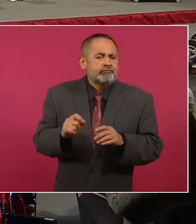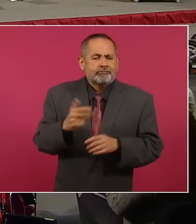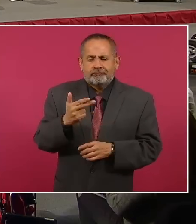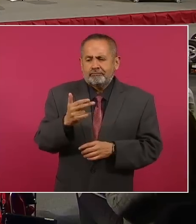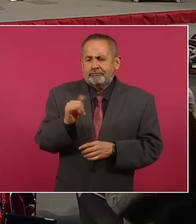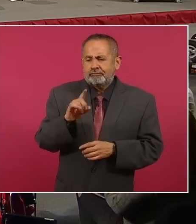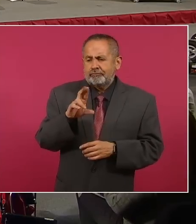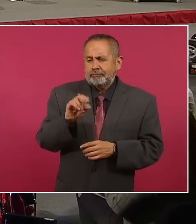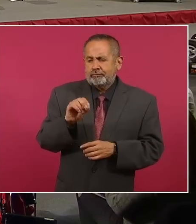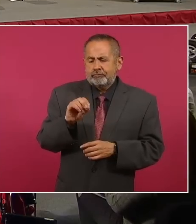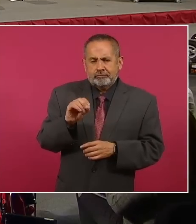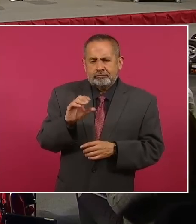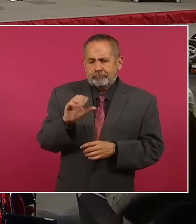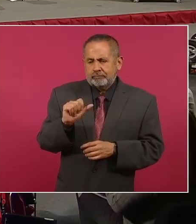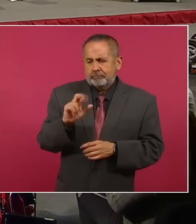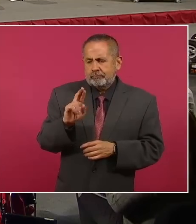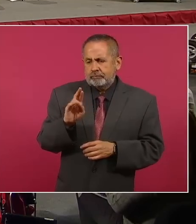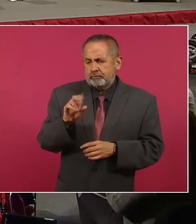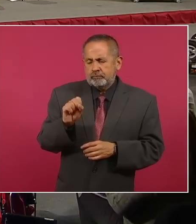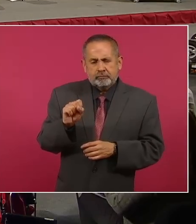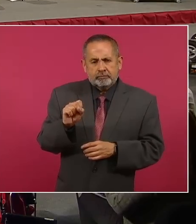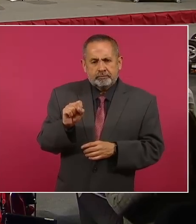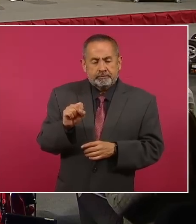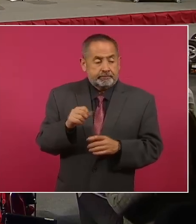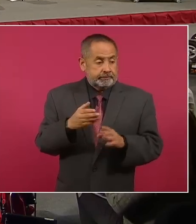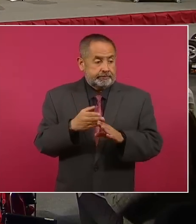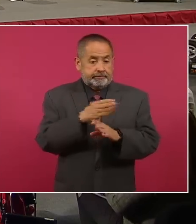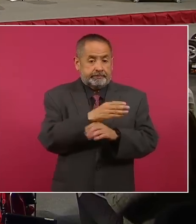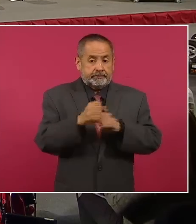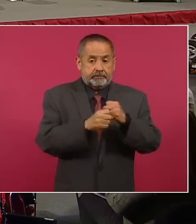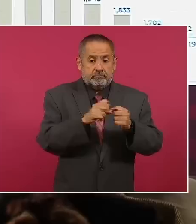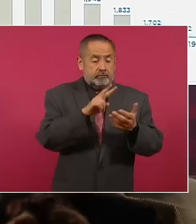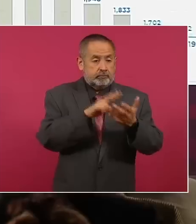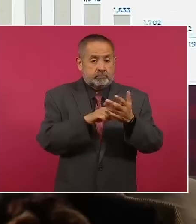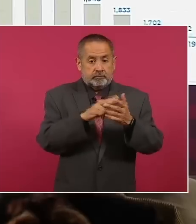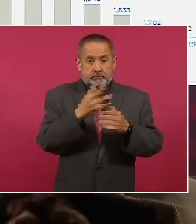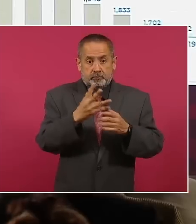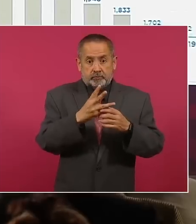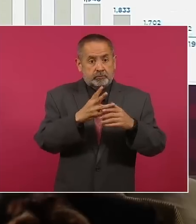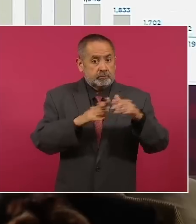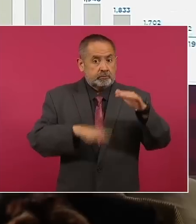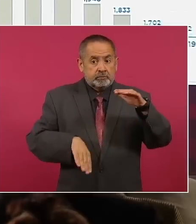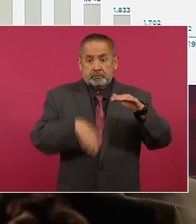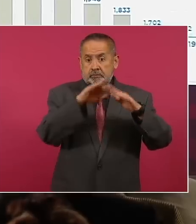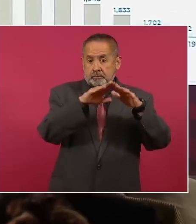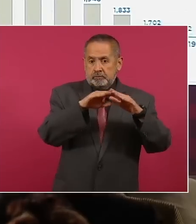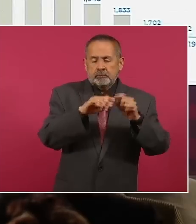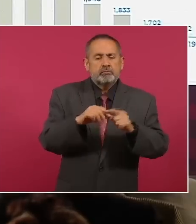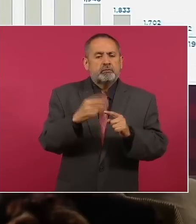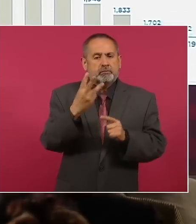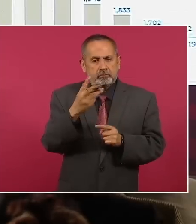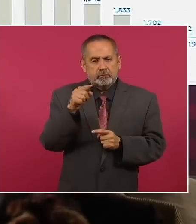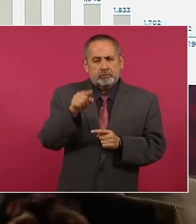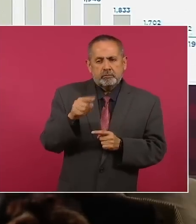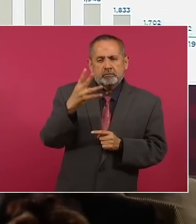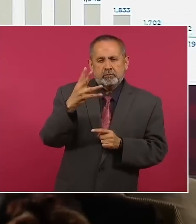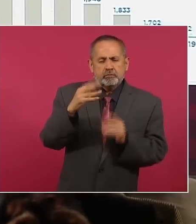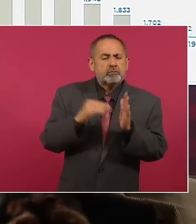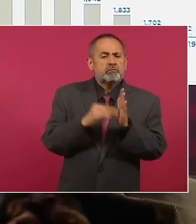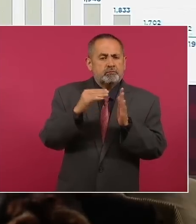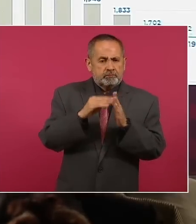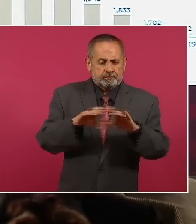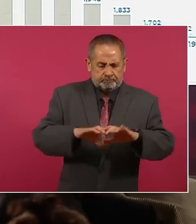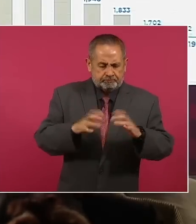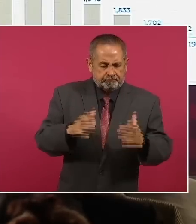Se puede observar que en el 2004 se alcanzó la producción histórica más alta, casi 3.4 millones de